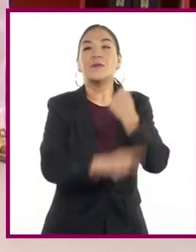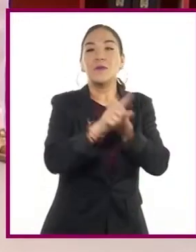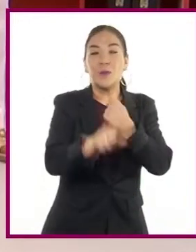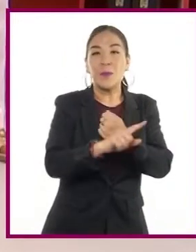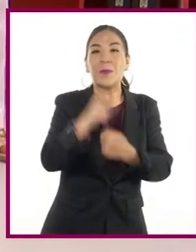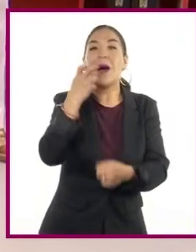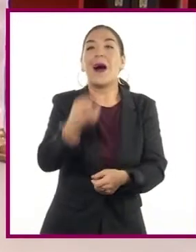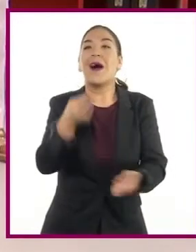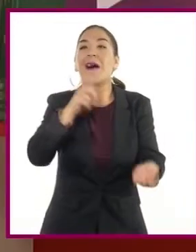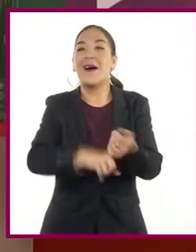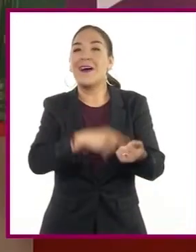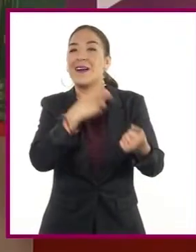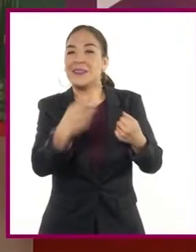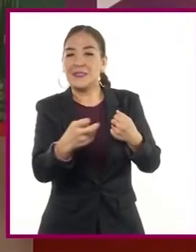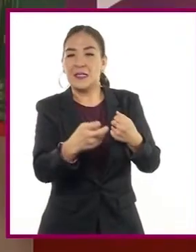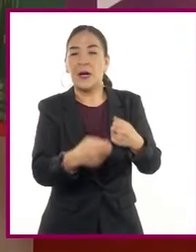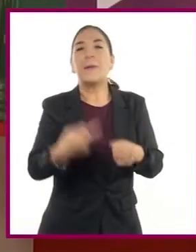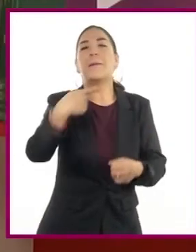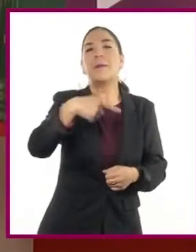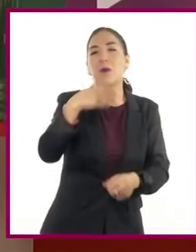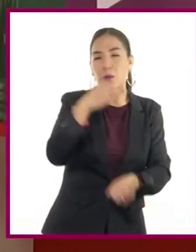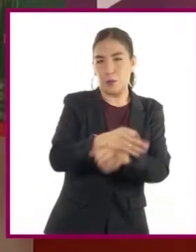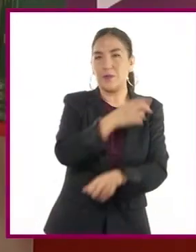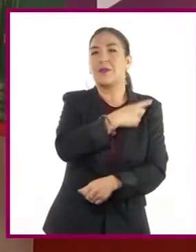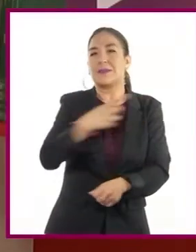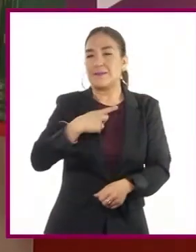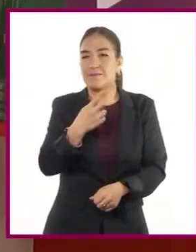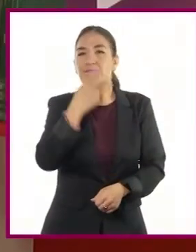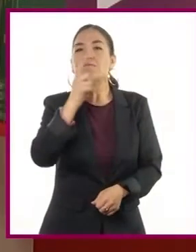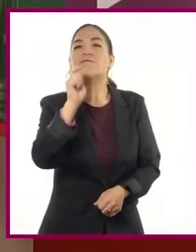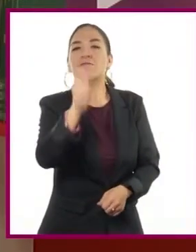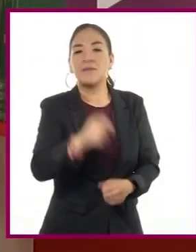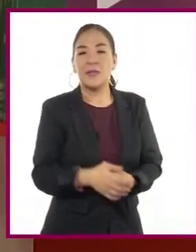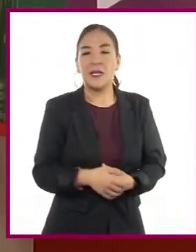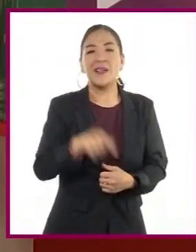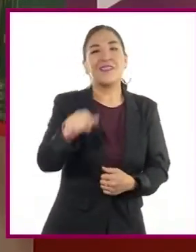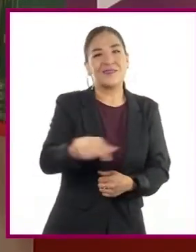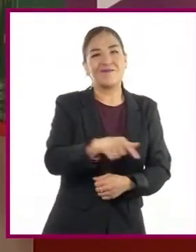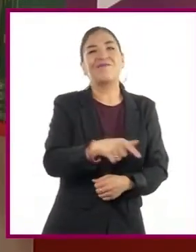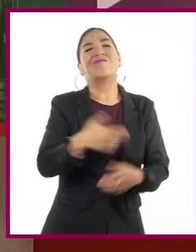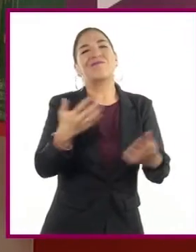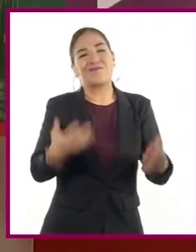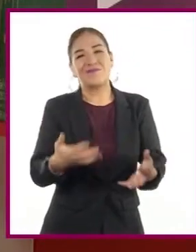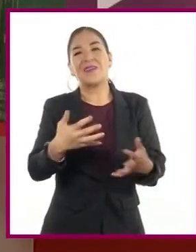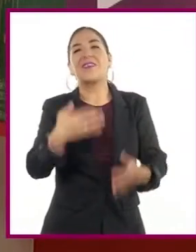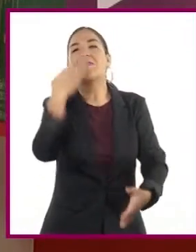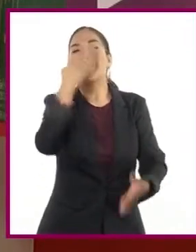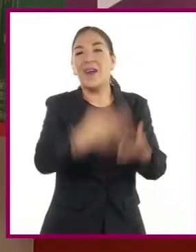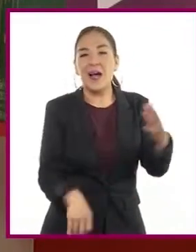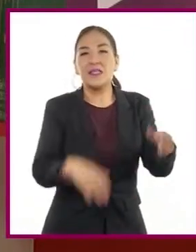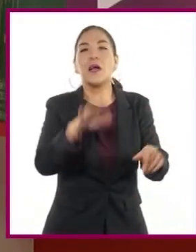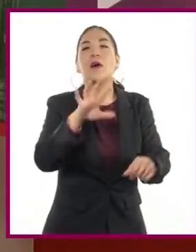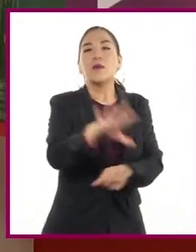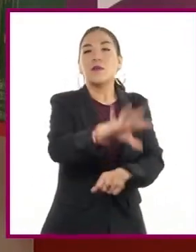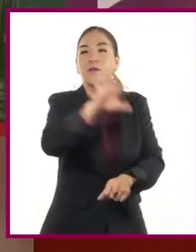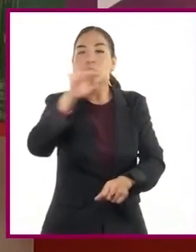se deriva de ella. Pero debo decirte que el problema es muy general todavía. Falta